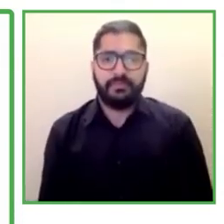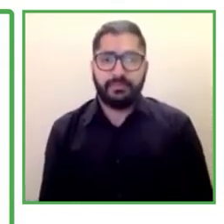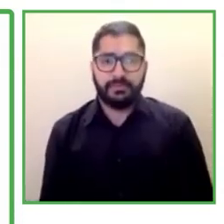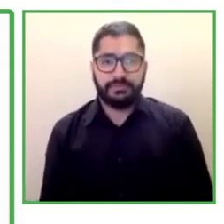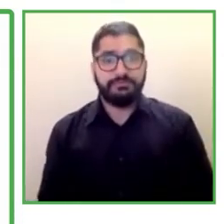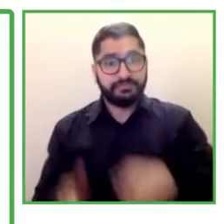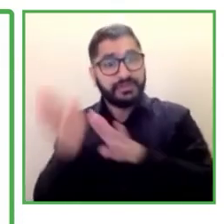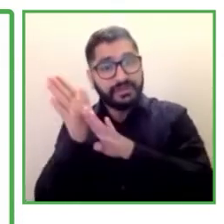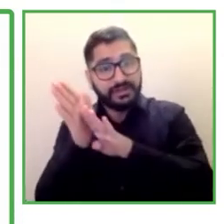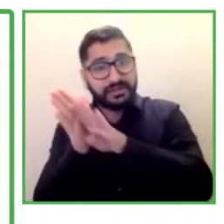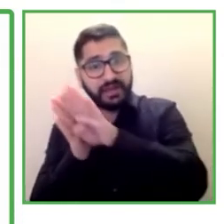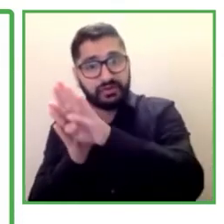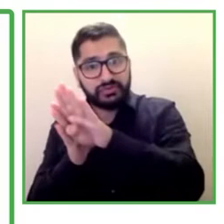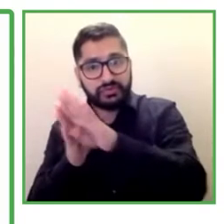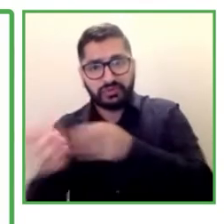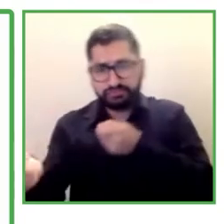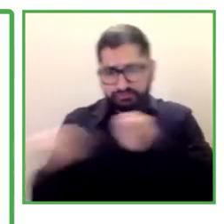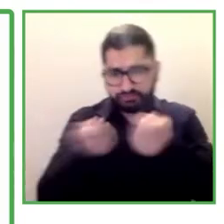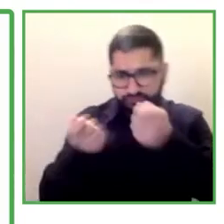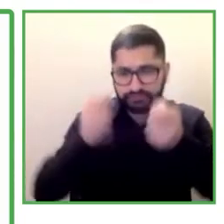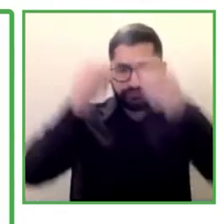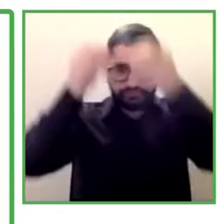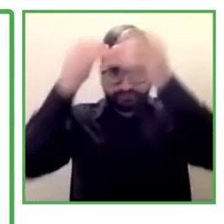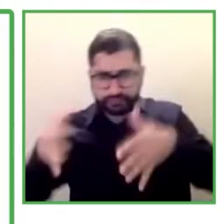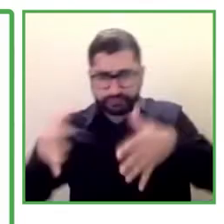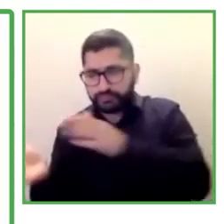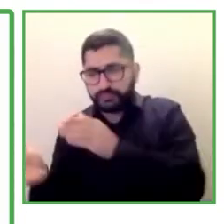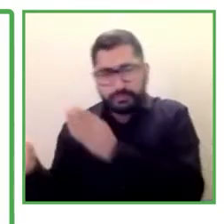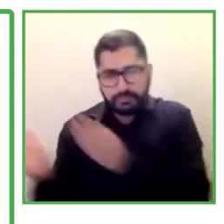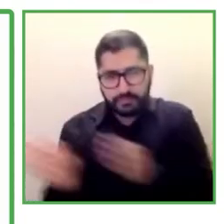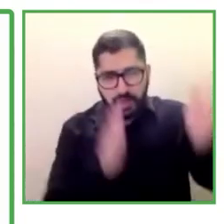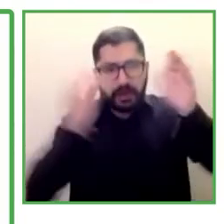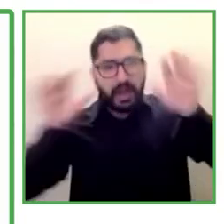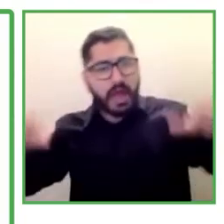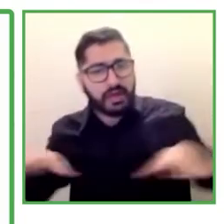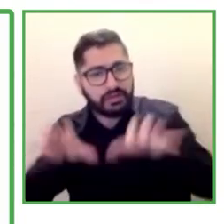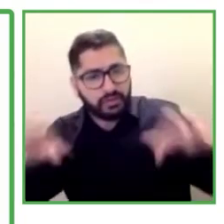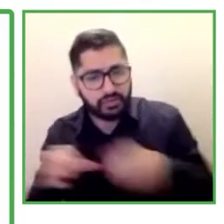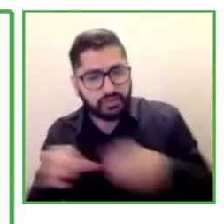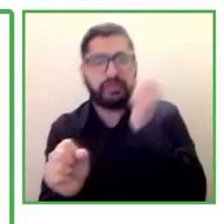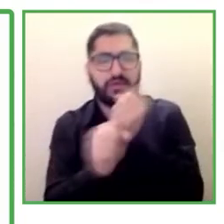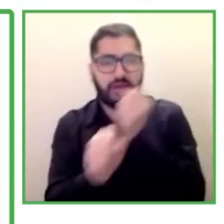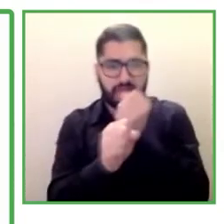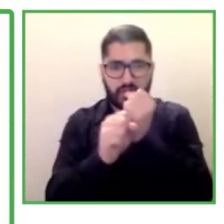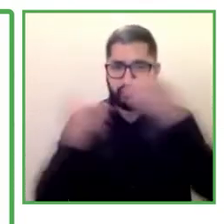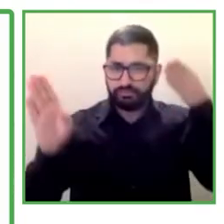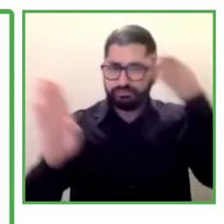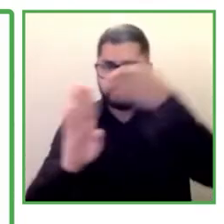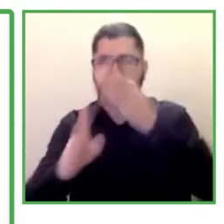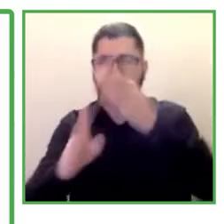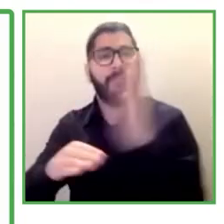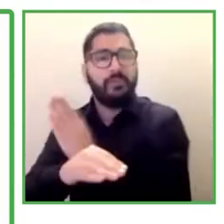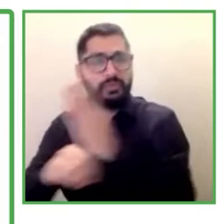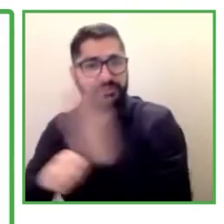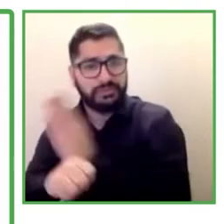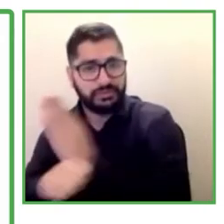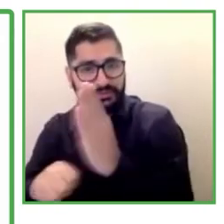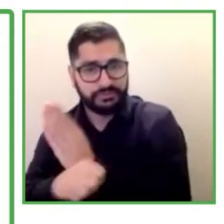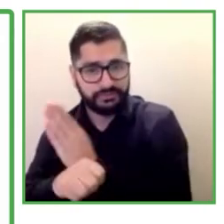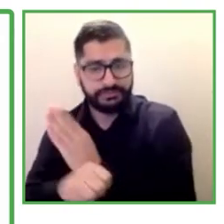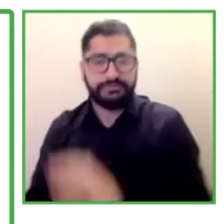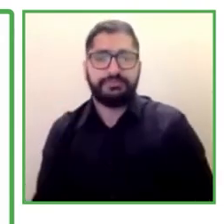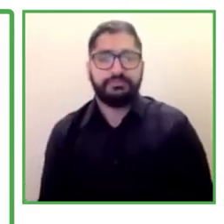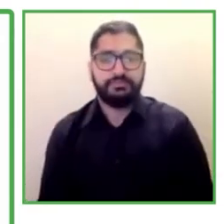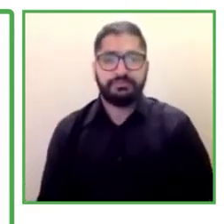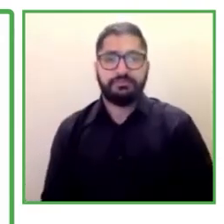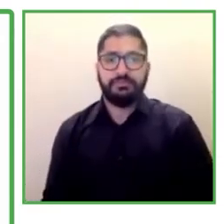ello. El trabajo con las empresas de menor tamaño para ayudar a una pronta recuperación económica en este contexto actual de